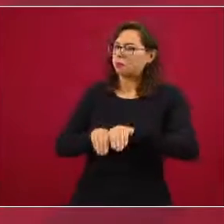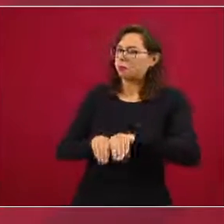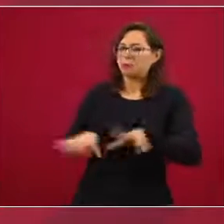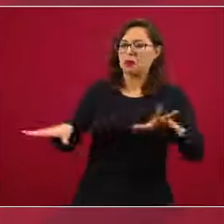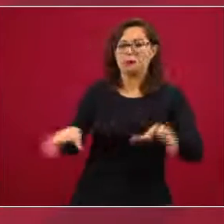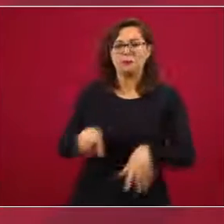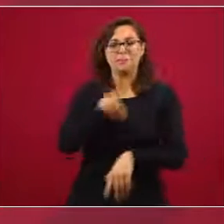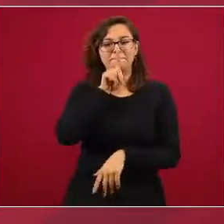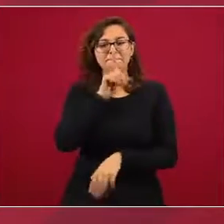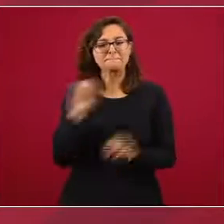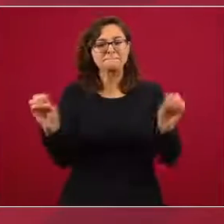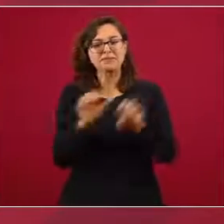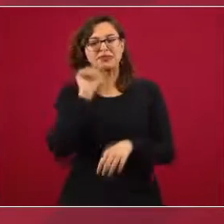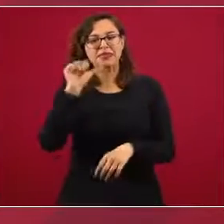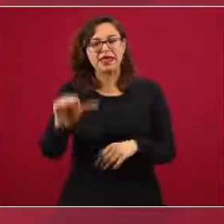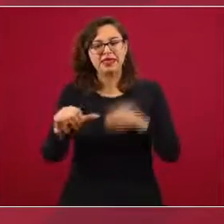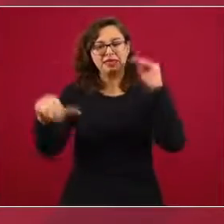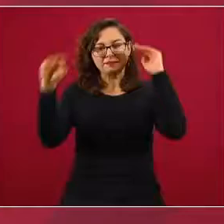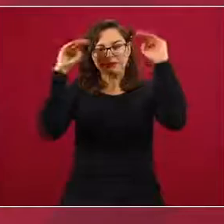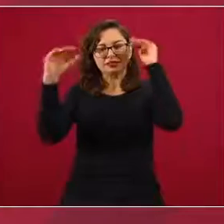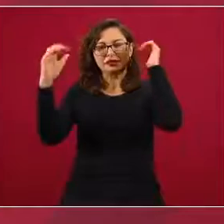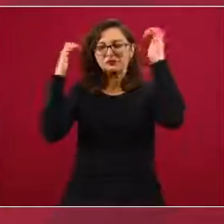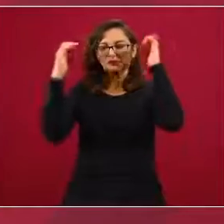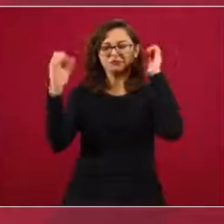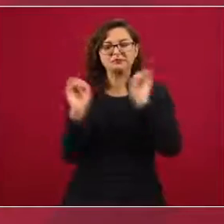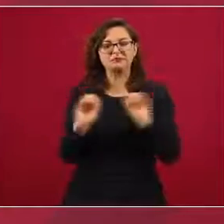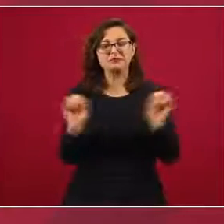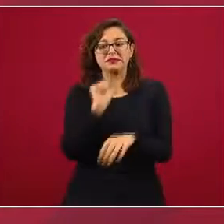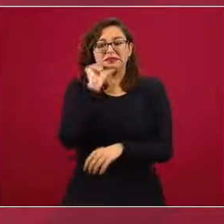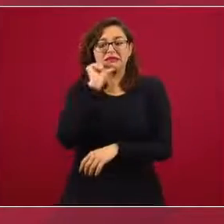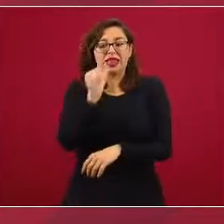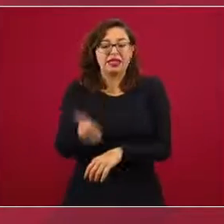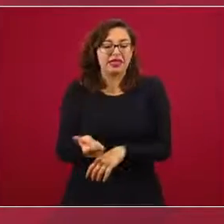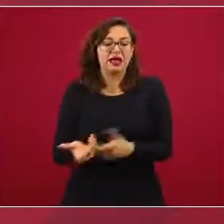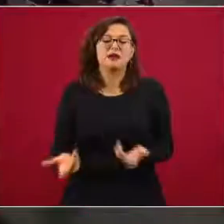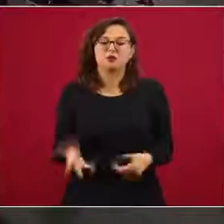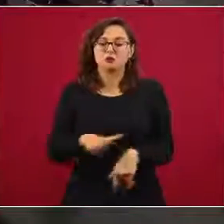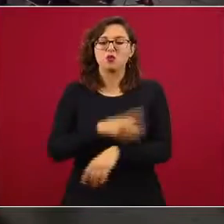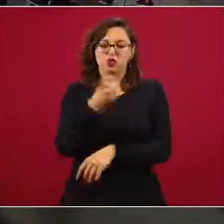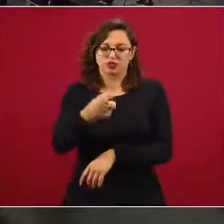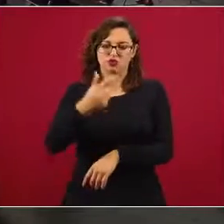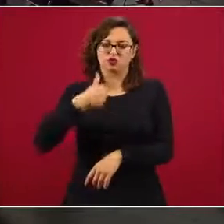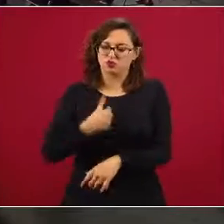analizan, no hay reflexión. Bueno,